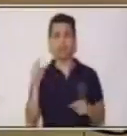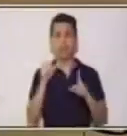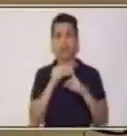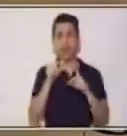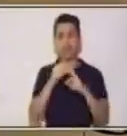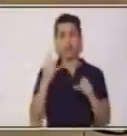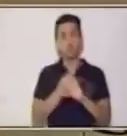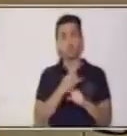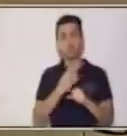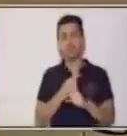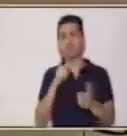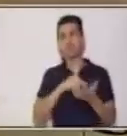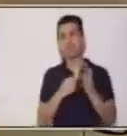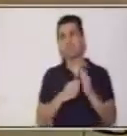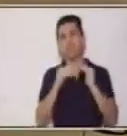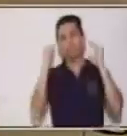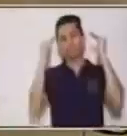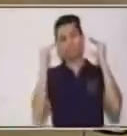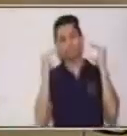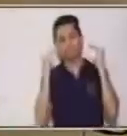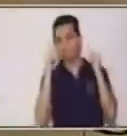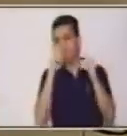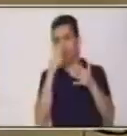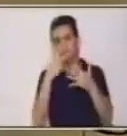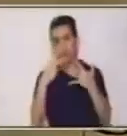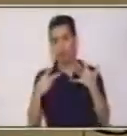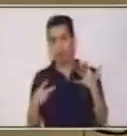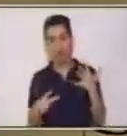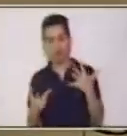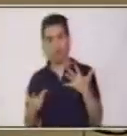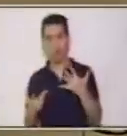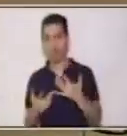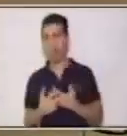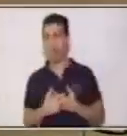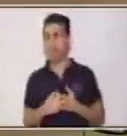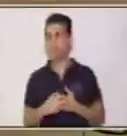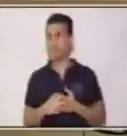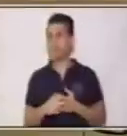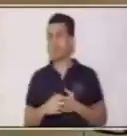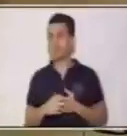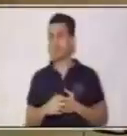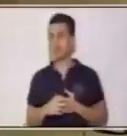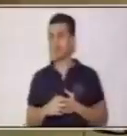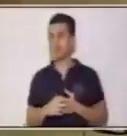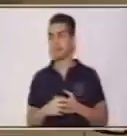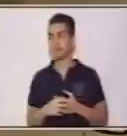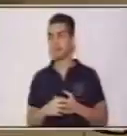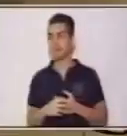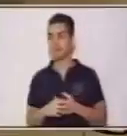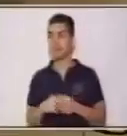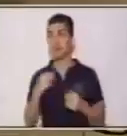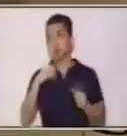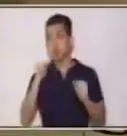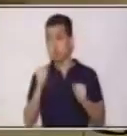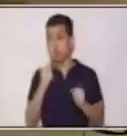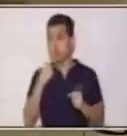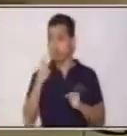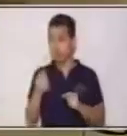esto pues muestra una monotonía o una pobreza léxica. Podemos decir o podemos